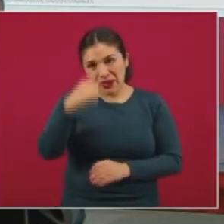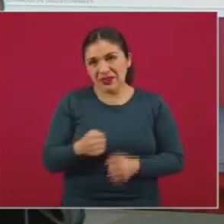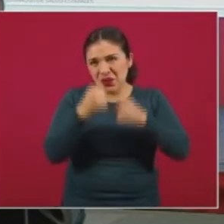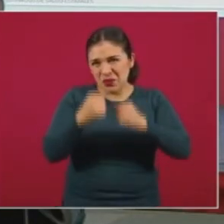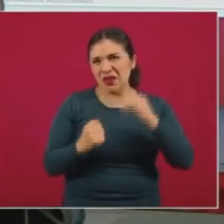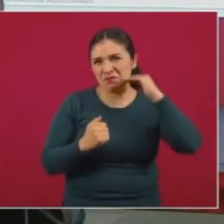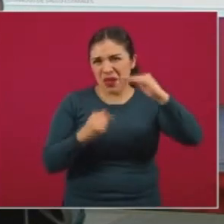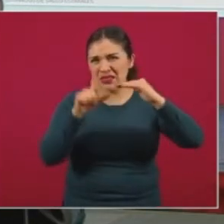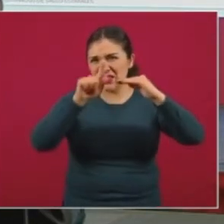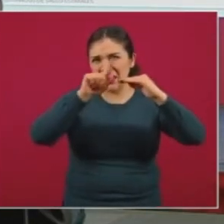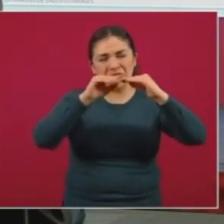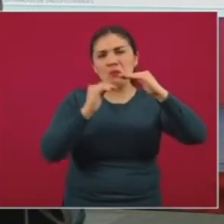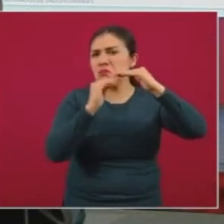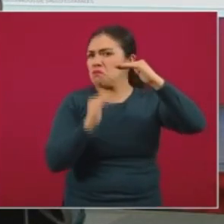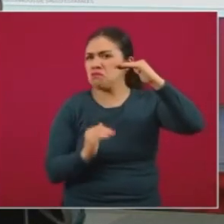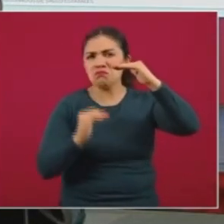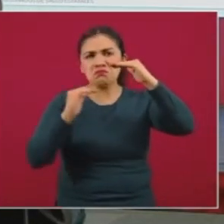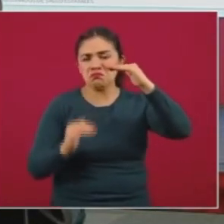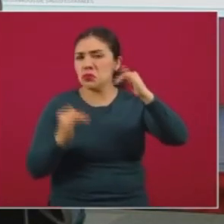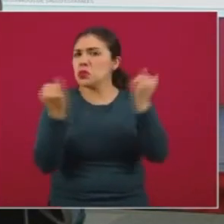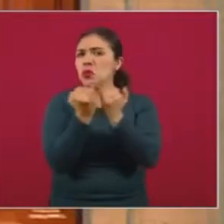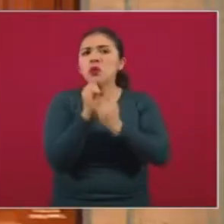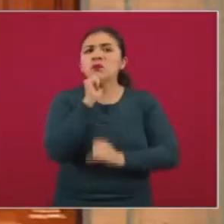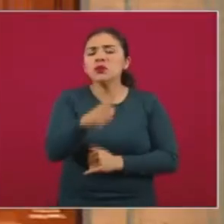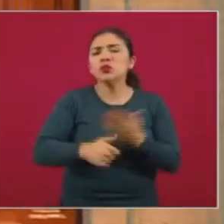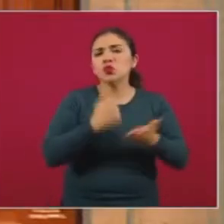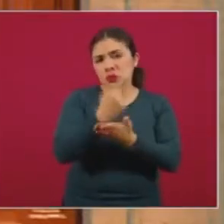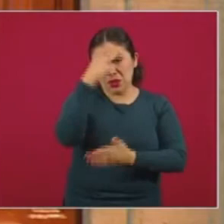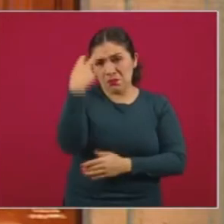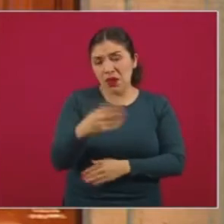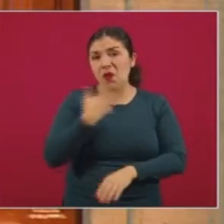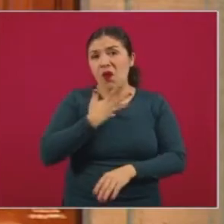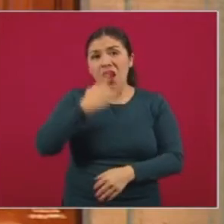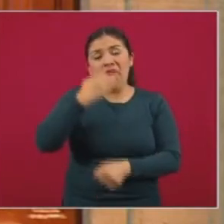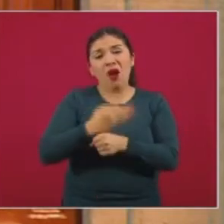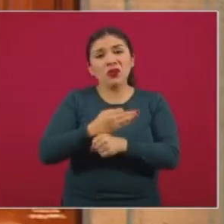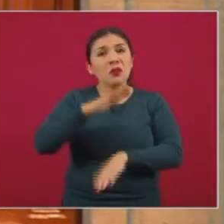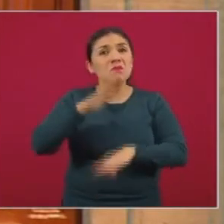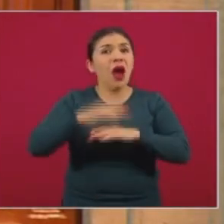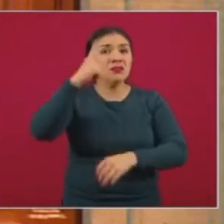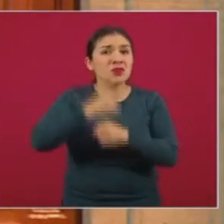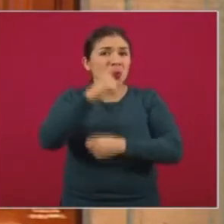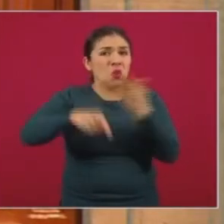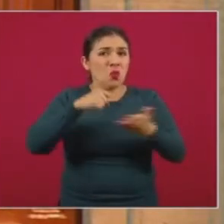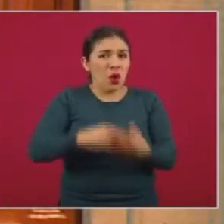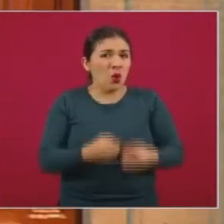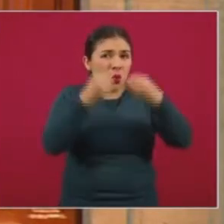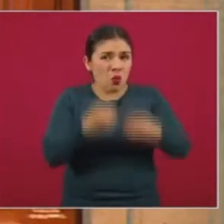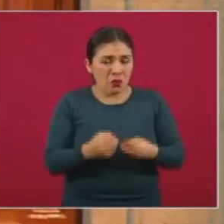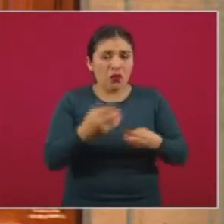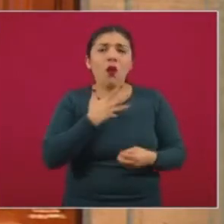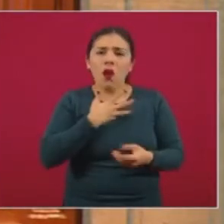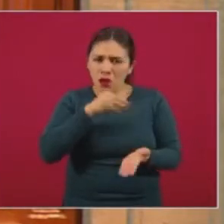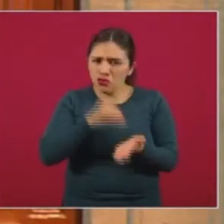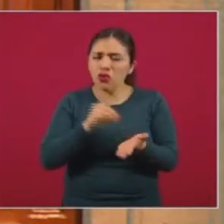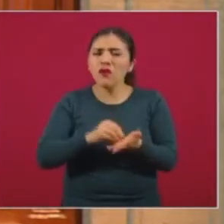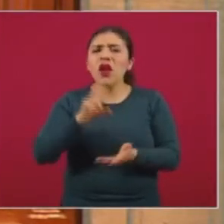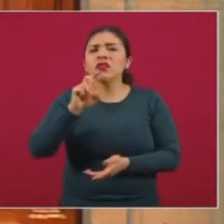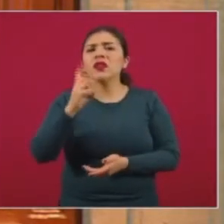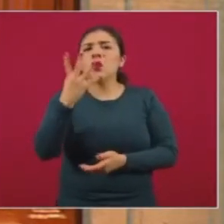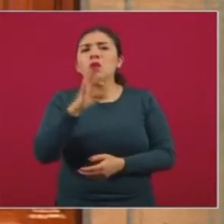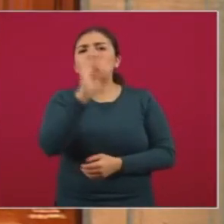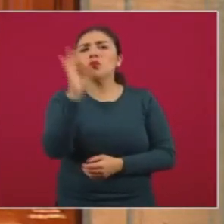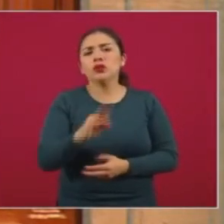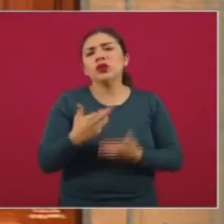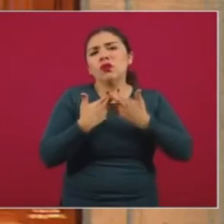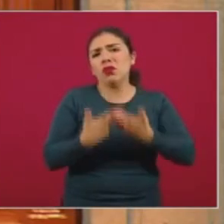o nivel de seguridad. Inclusive la Ciudad de México, que es la que tendría la mayor ocupación, todavía conserva un 34%